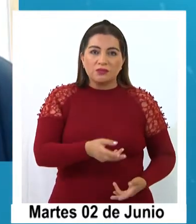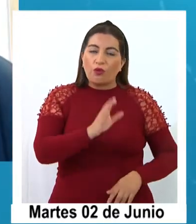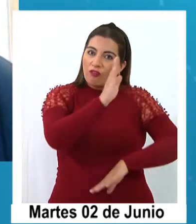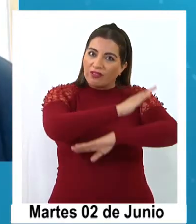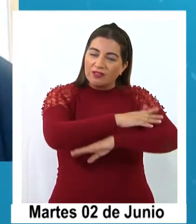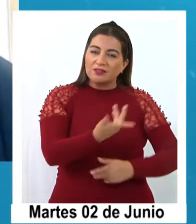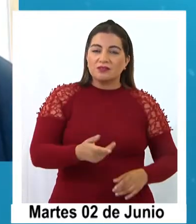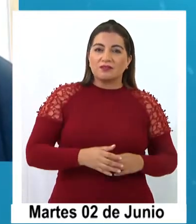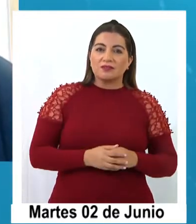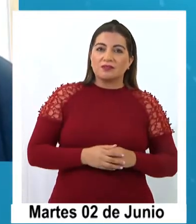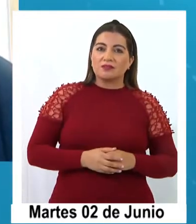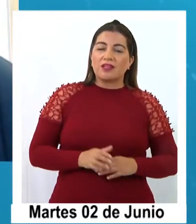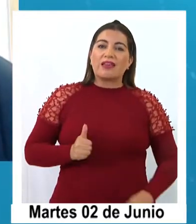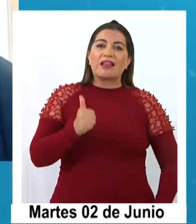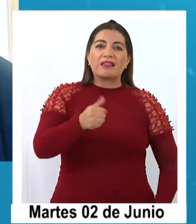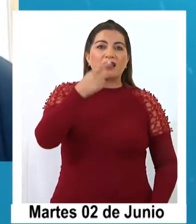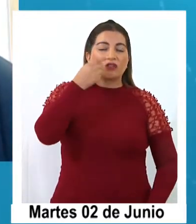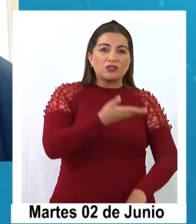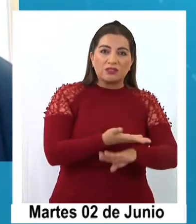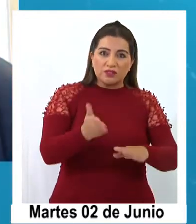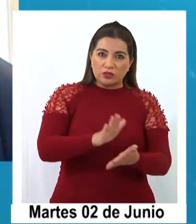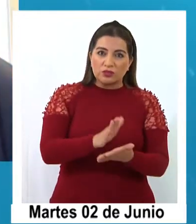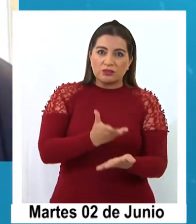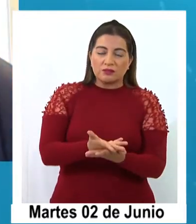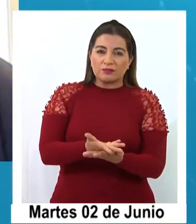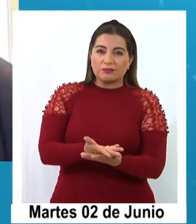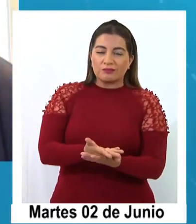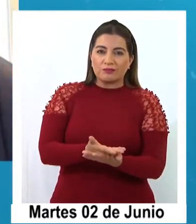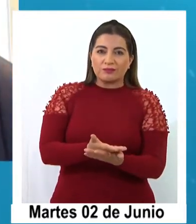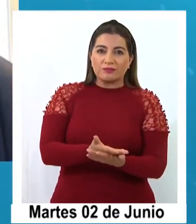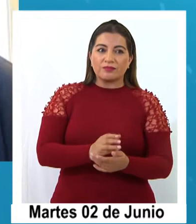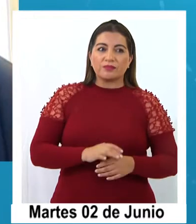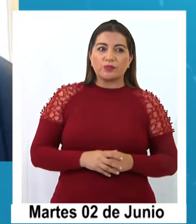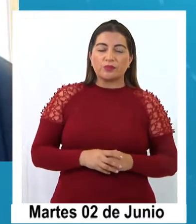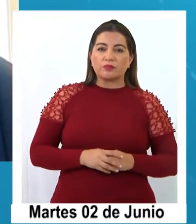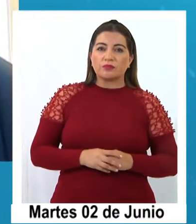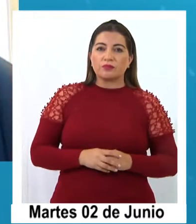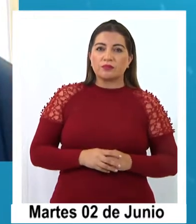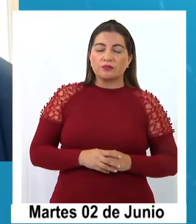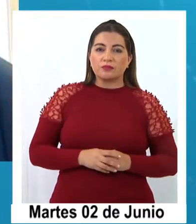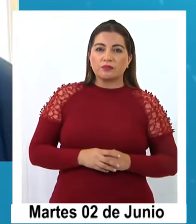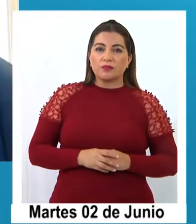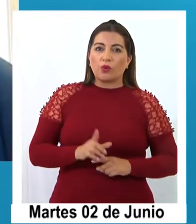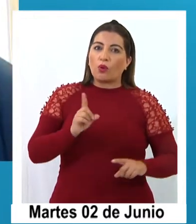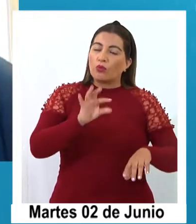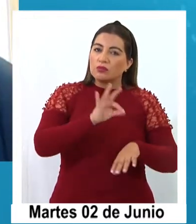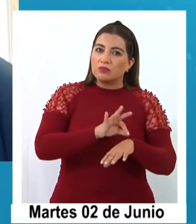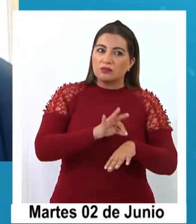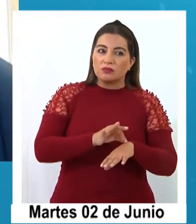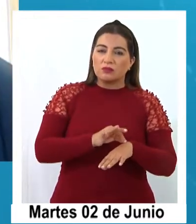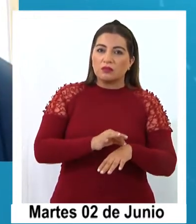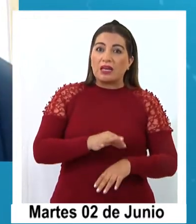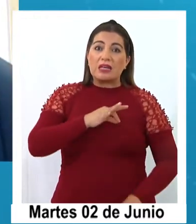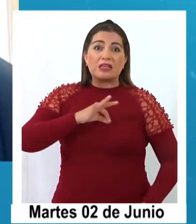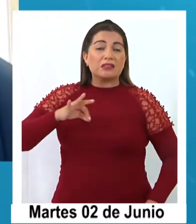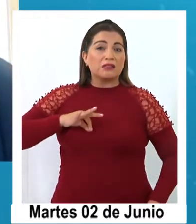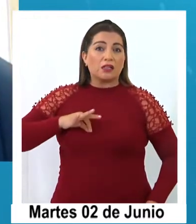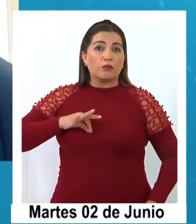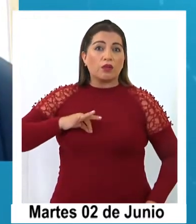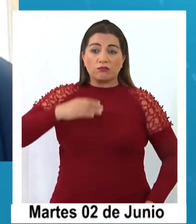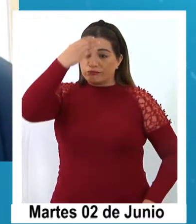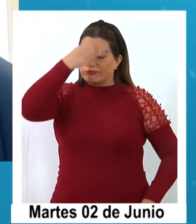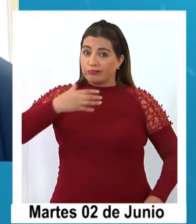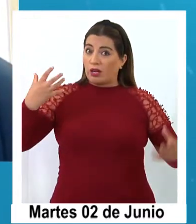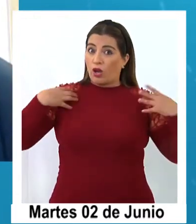el director de servicios de salud, marino, o sea, no es médico, el Ceremi tampoco es médico,